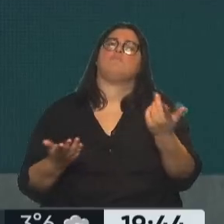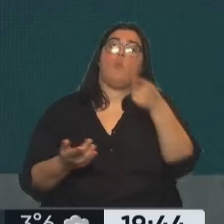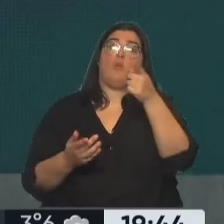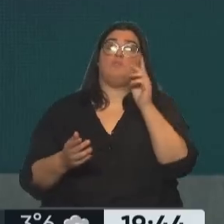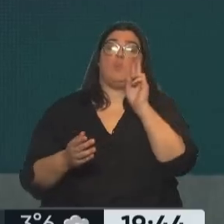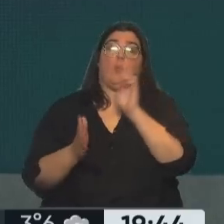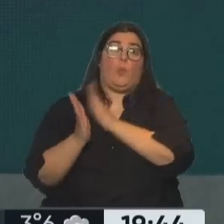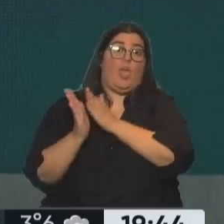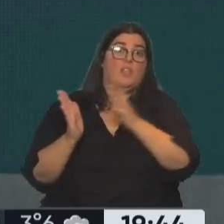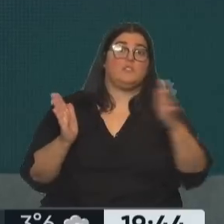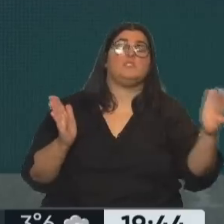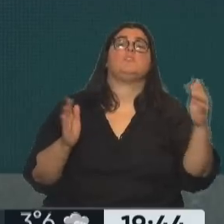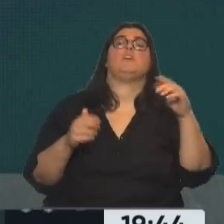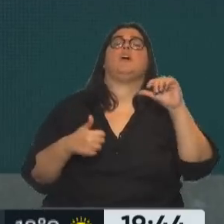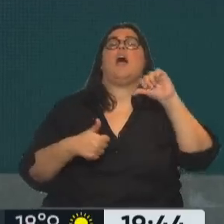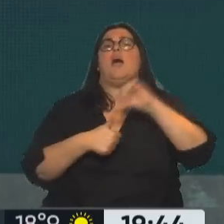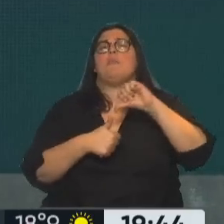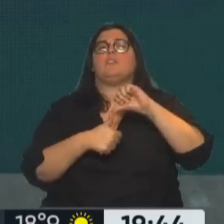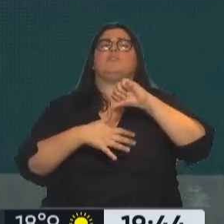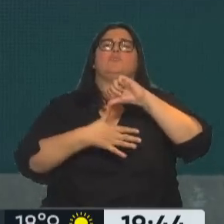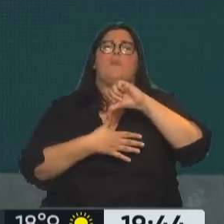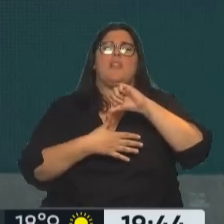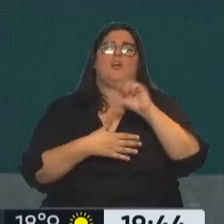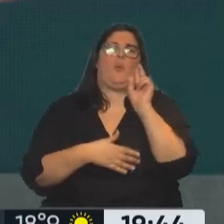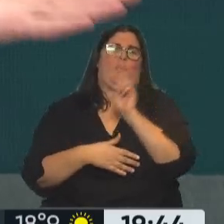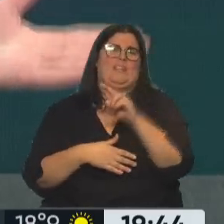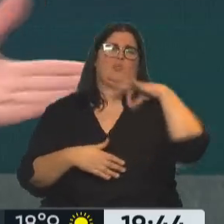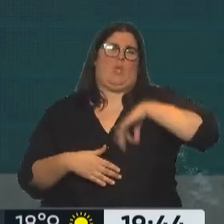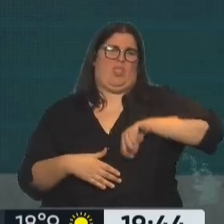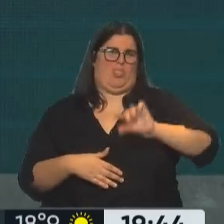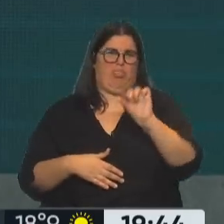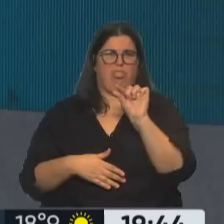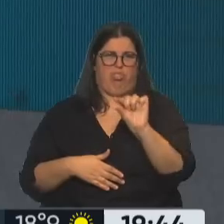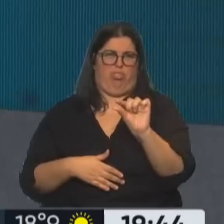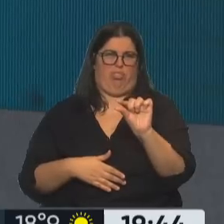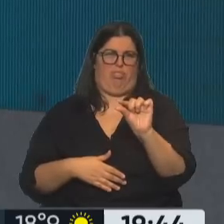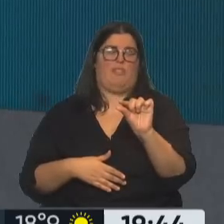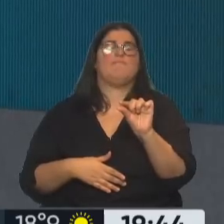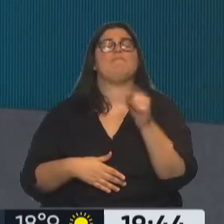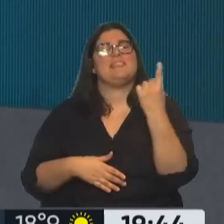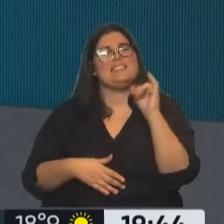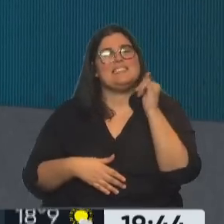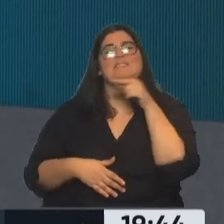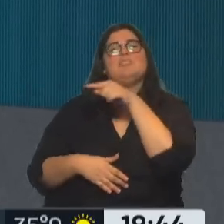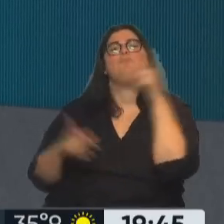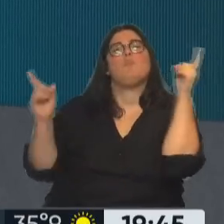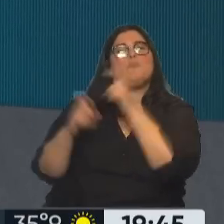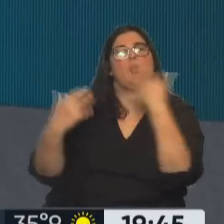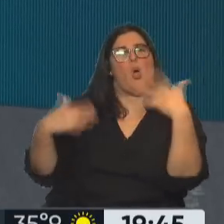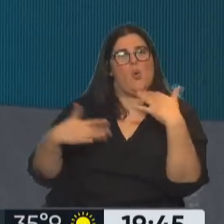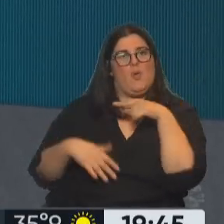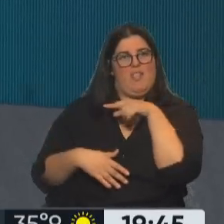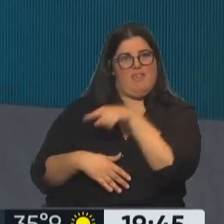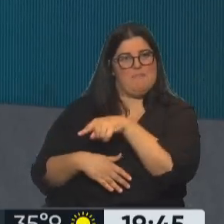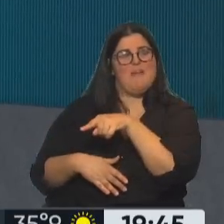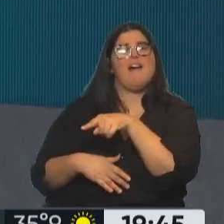toda América del Sur, incluso Centroamérica, y los salarios son así chiquititos. Claro, Horacio, pero ahí tenés un gran problema, y es que, ¿cuál es la